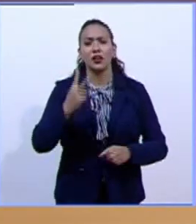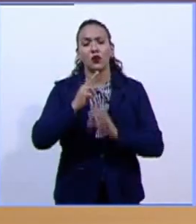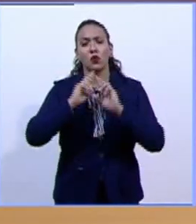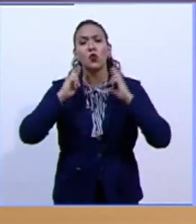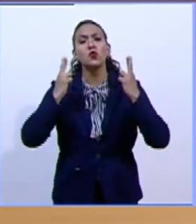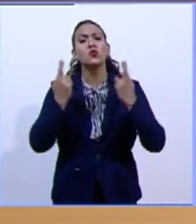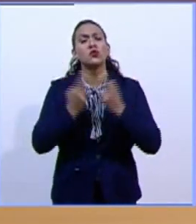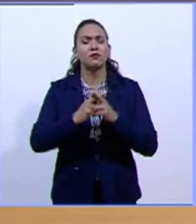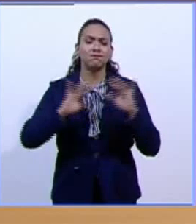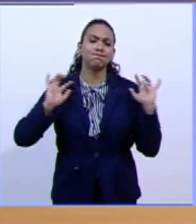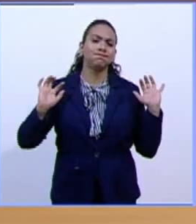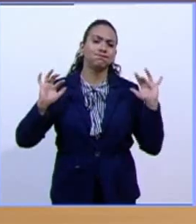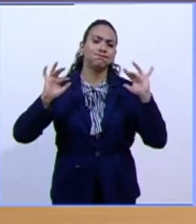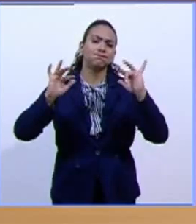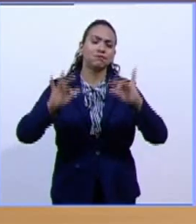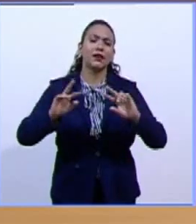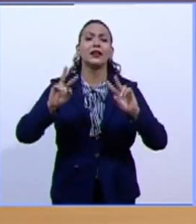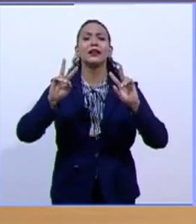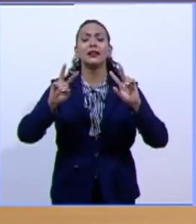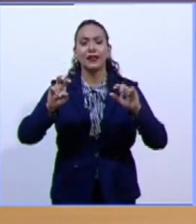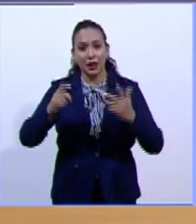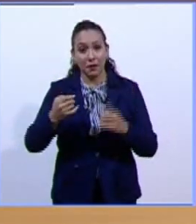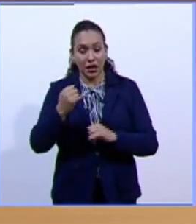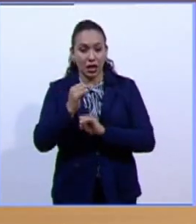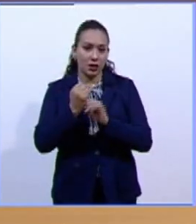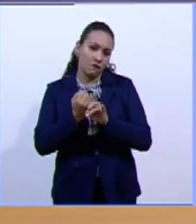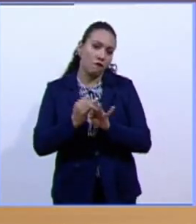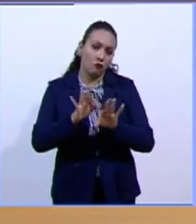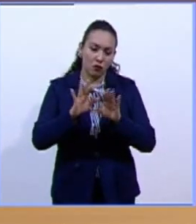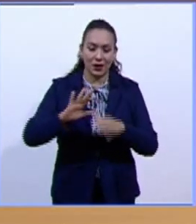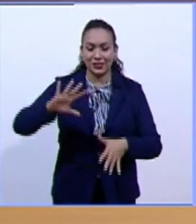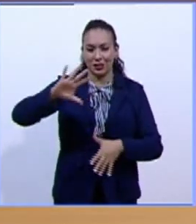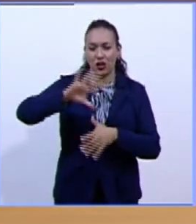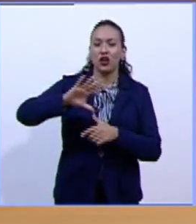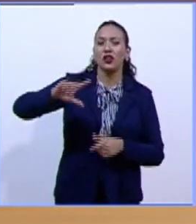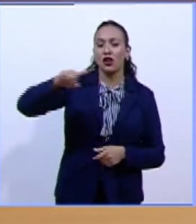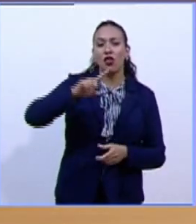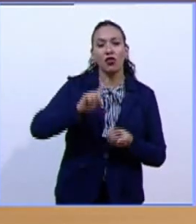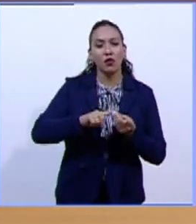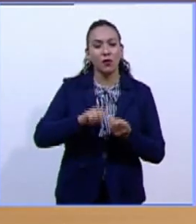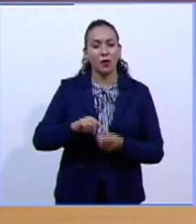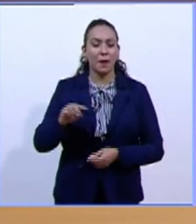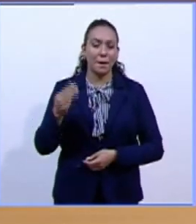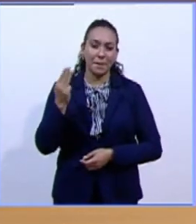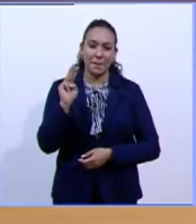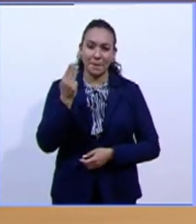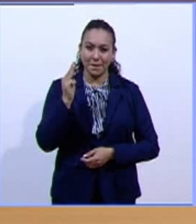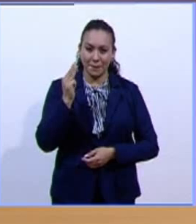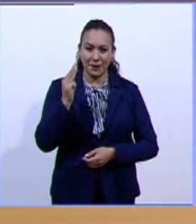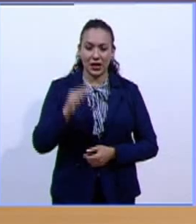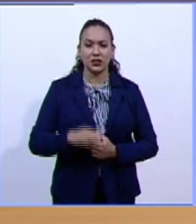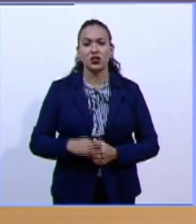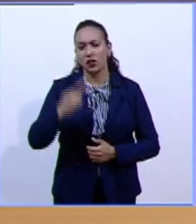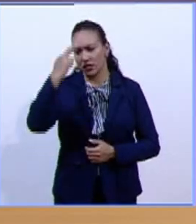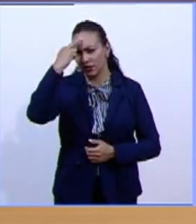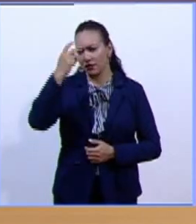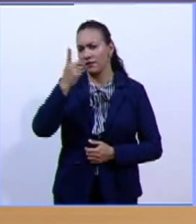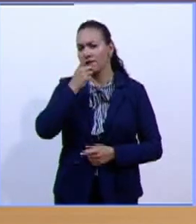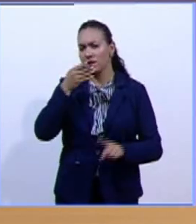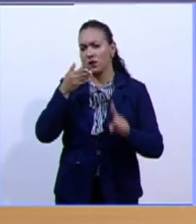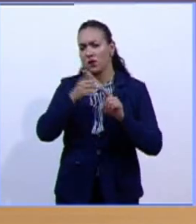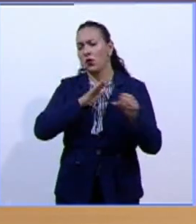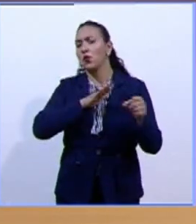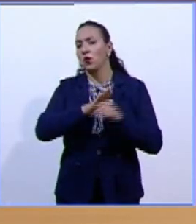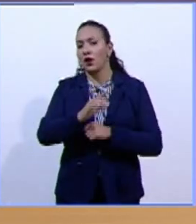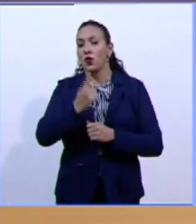de la 22ª Cumbre Iberoamericana, que se llevará a cabo en mayo en República Dominicana, bajo el lema Una justicia al